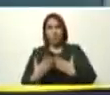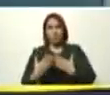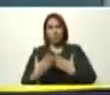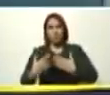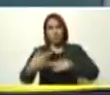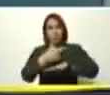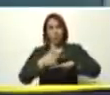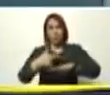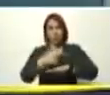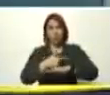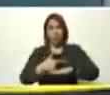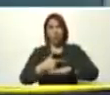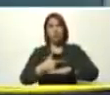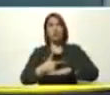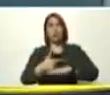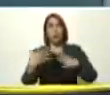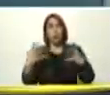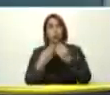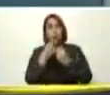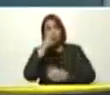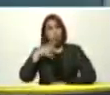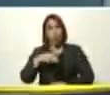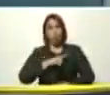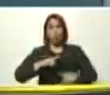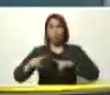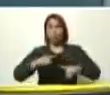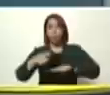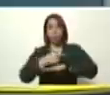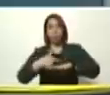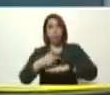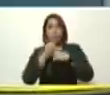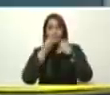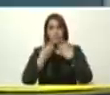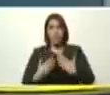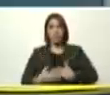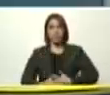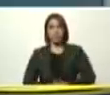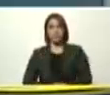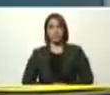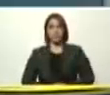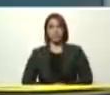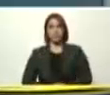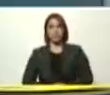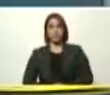Gobiernen junto al pueblo y gobiernen bien, compañero, compañera.